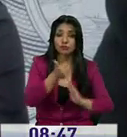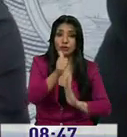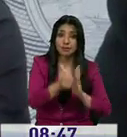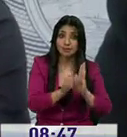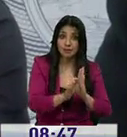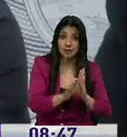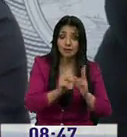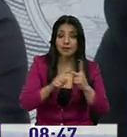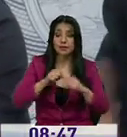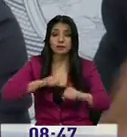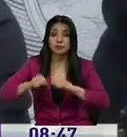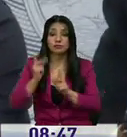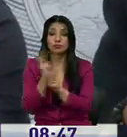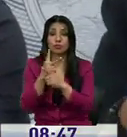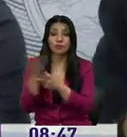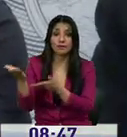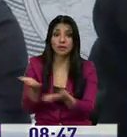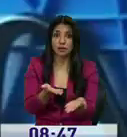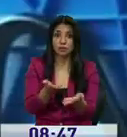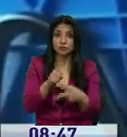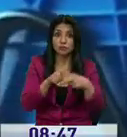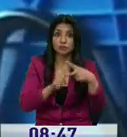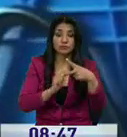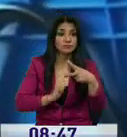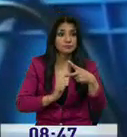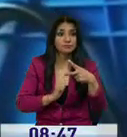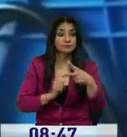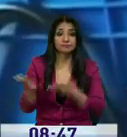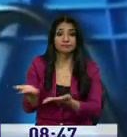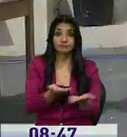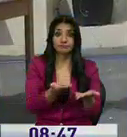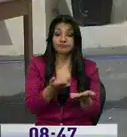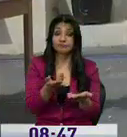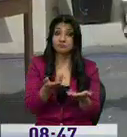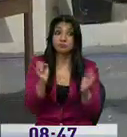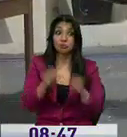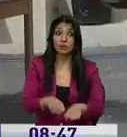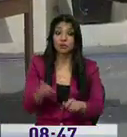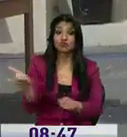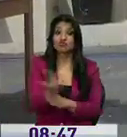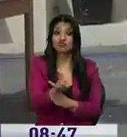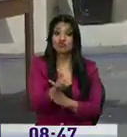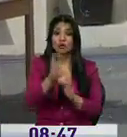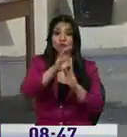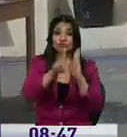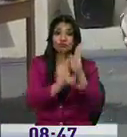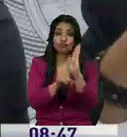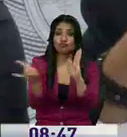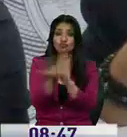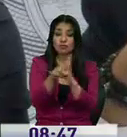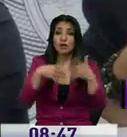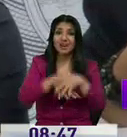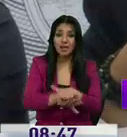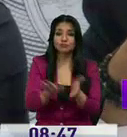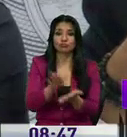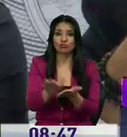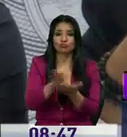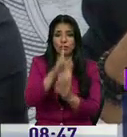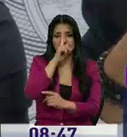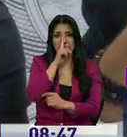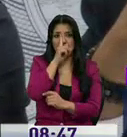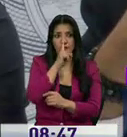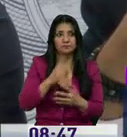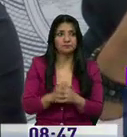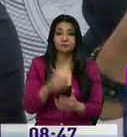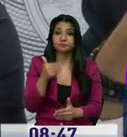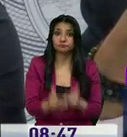y gestores de producción de eventos artísticos. Los postulantes podrán cargar sus hojas de vida a través de la red Socioempleo. Para el proceso de